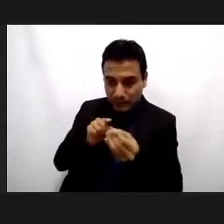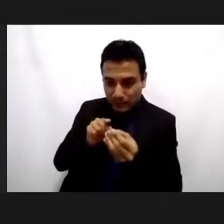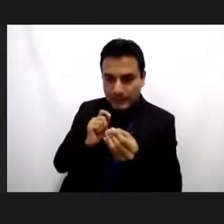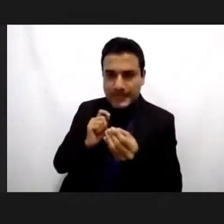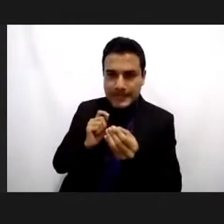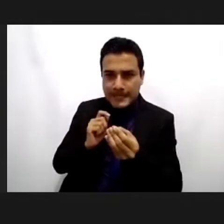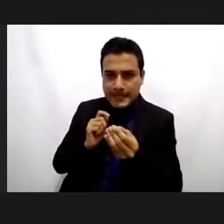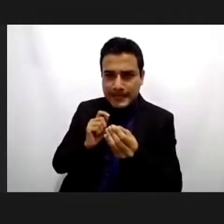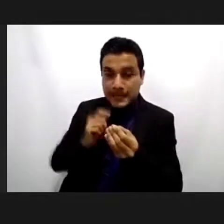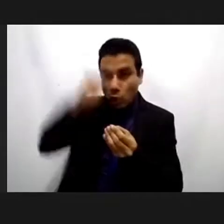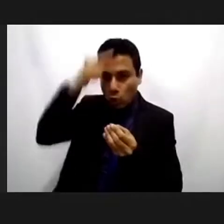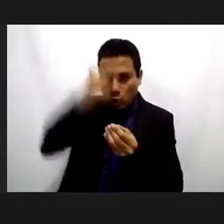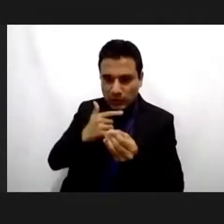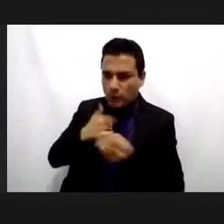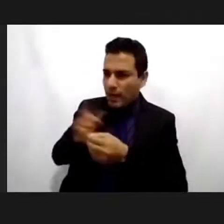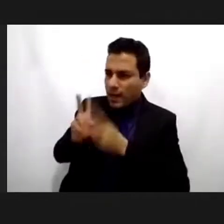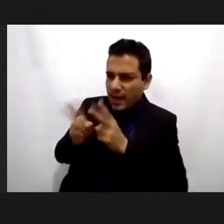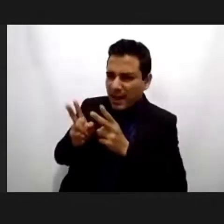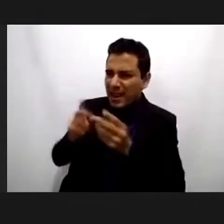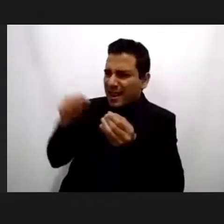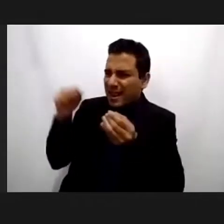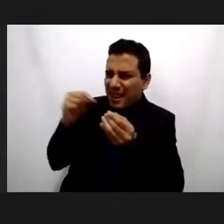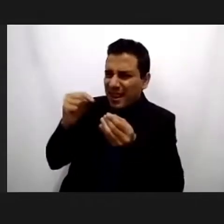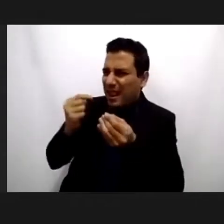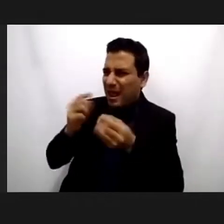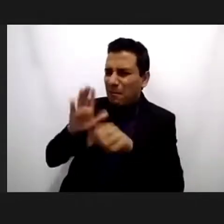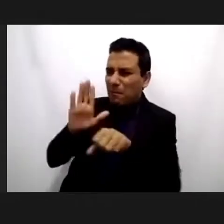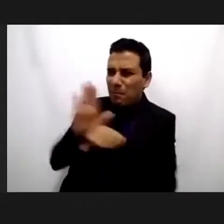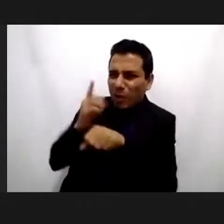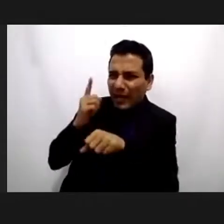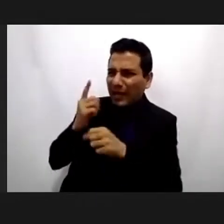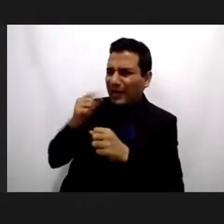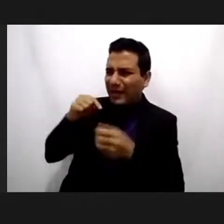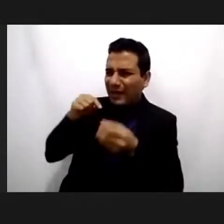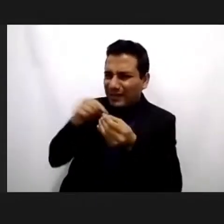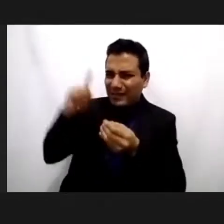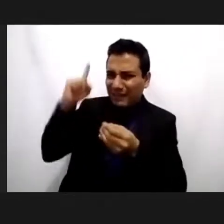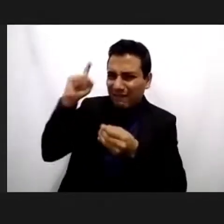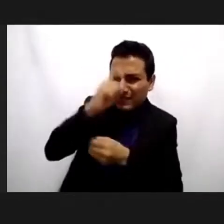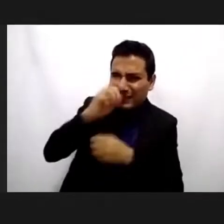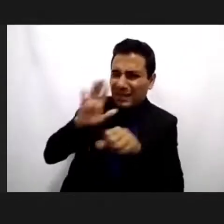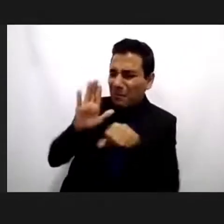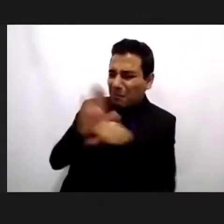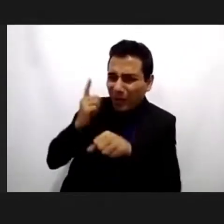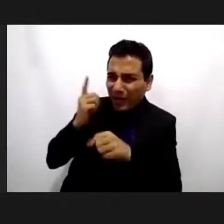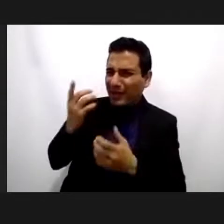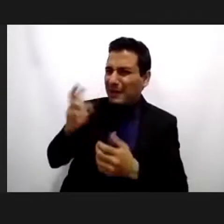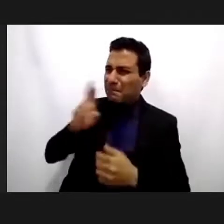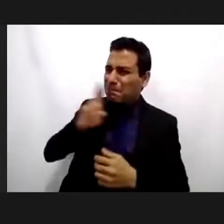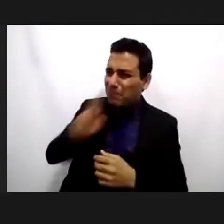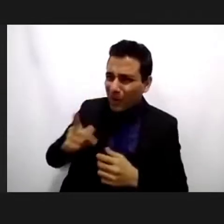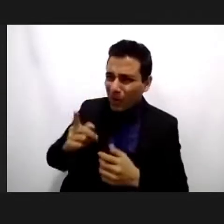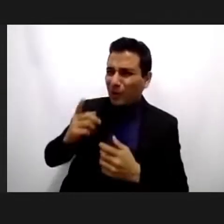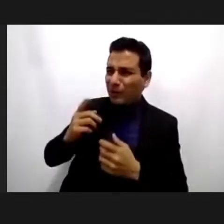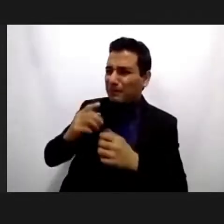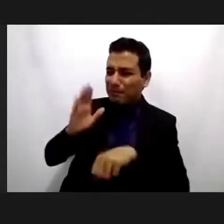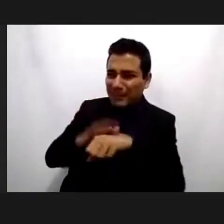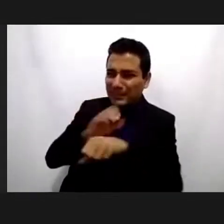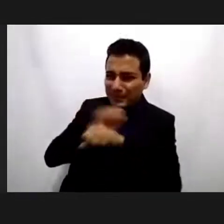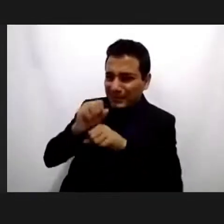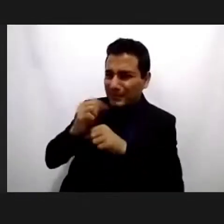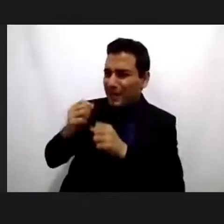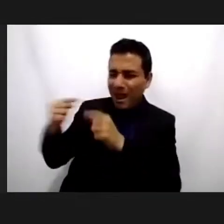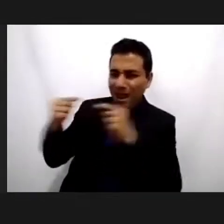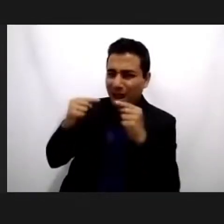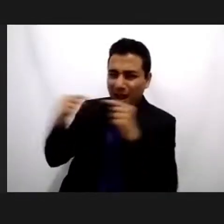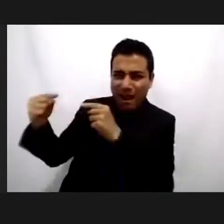noche cuando me desvelo digo, ¿por qué este boludo escribe cosas tan complicadas? ¿Por qué no escribe cosas más sencillas? Pero